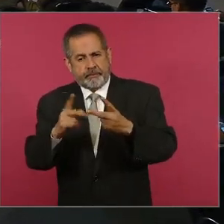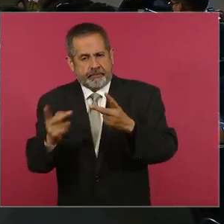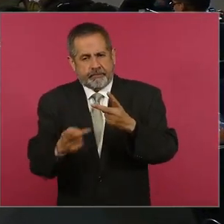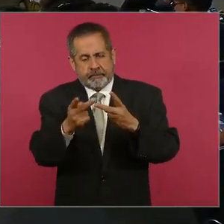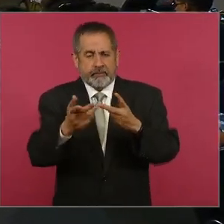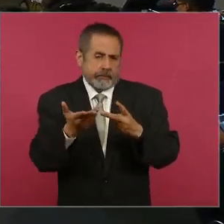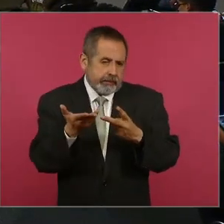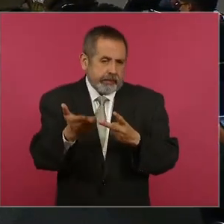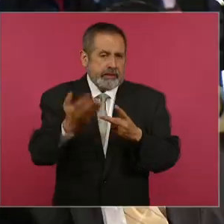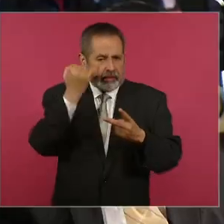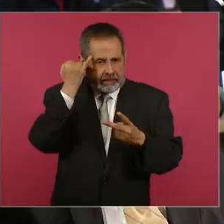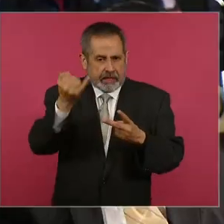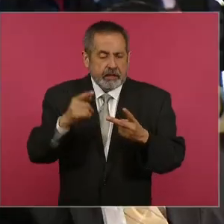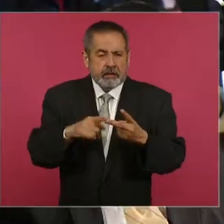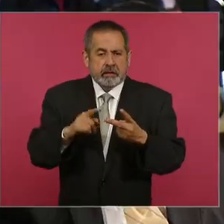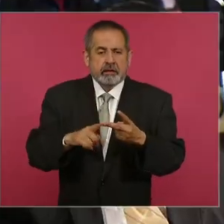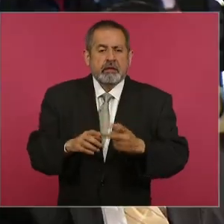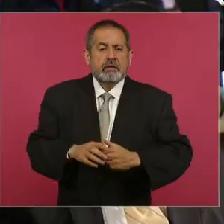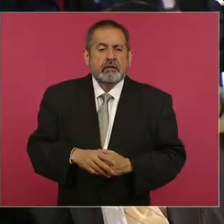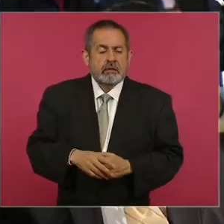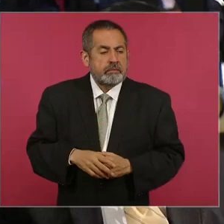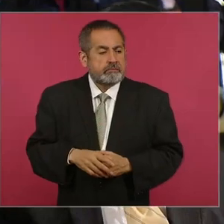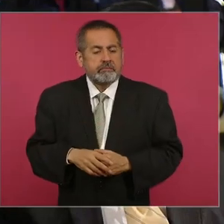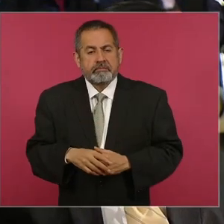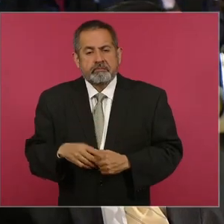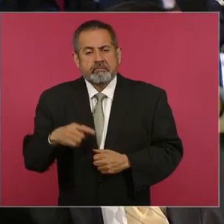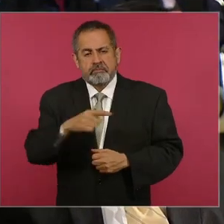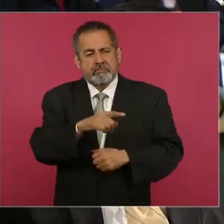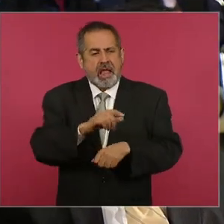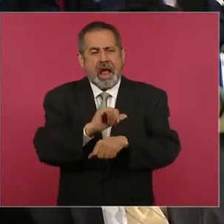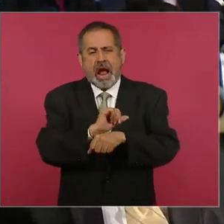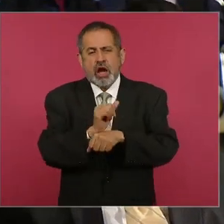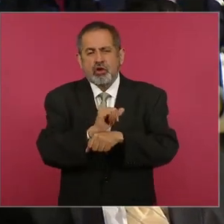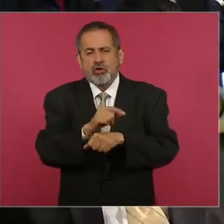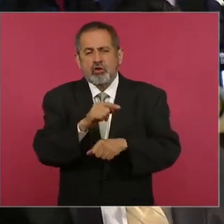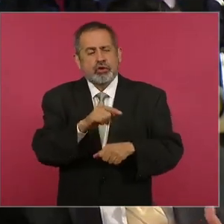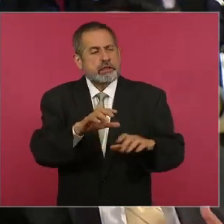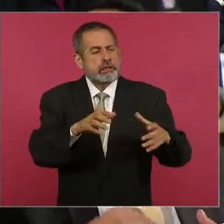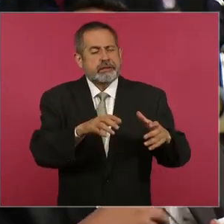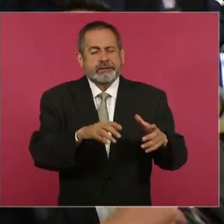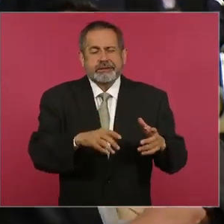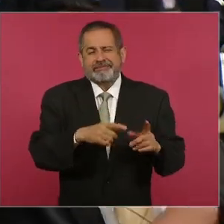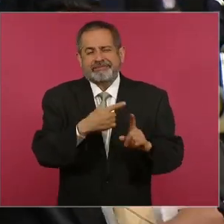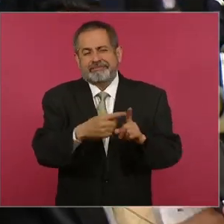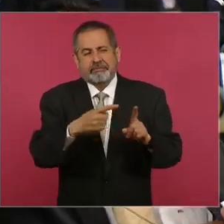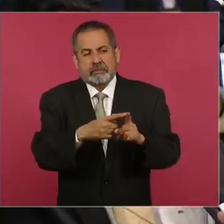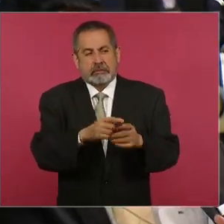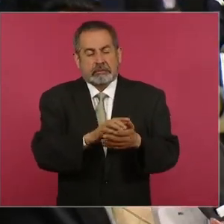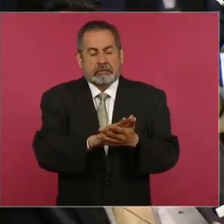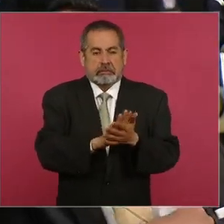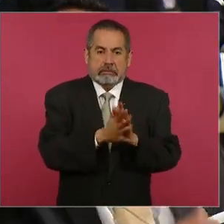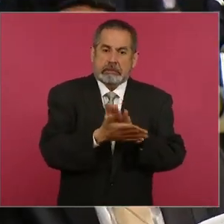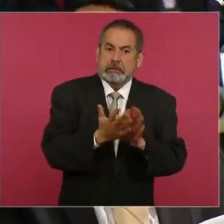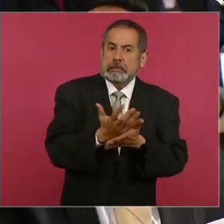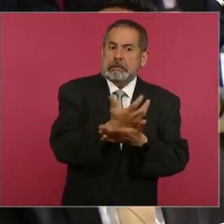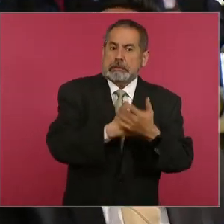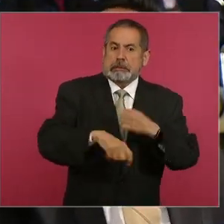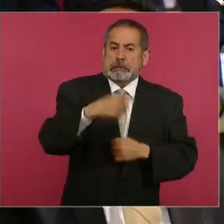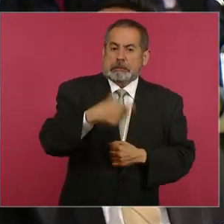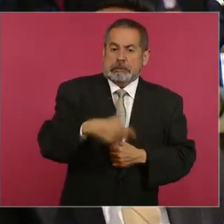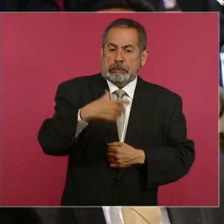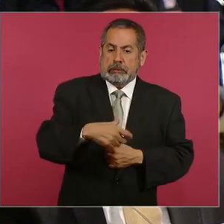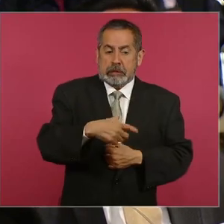pregunta o planteamiento, hay un actor promedio que se hizo muy rico y que quiso contender